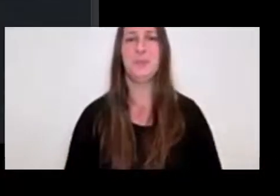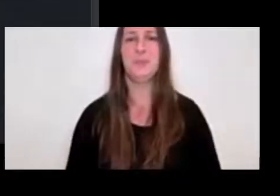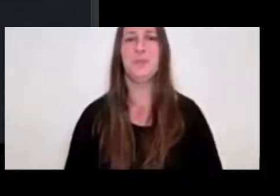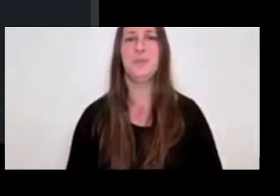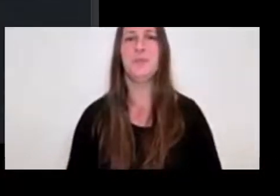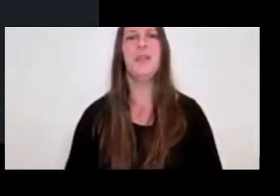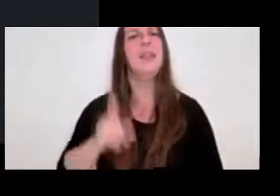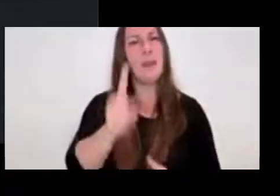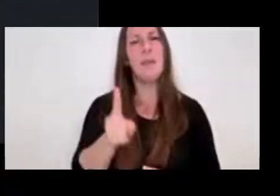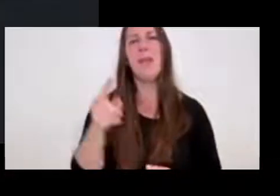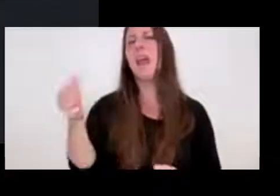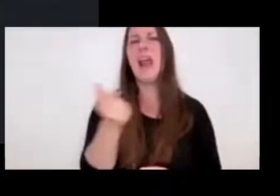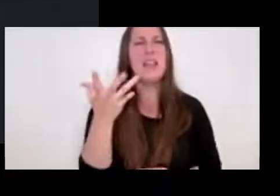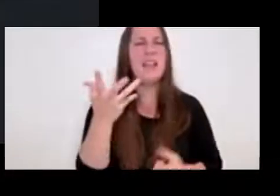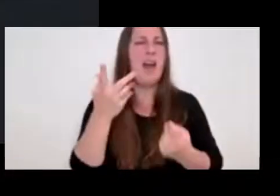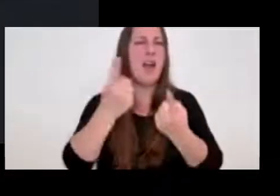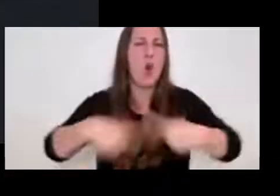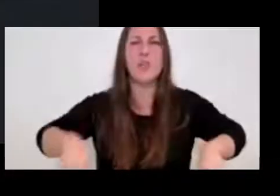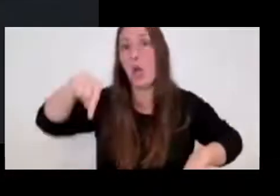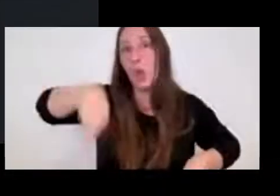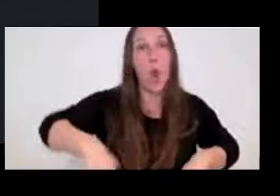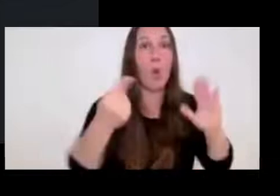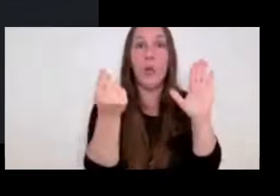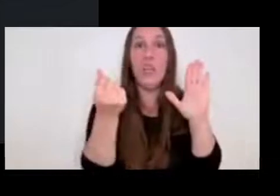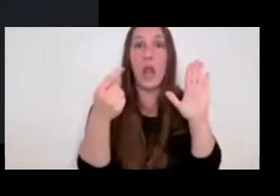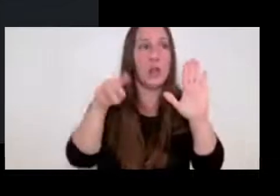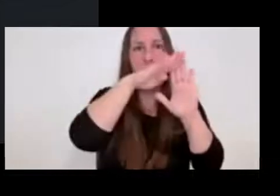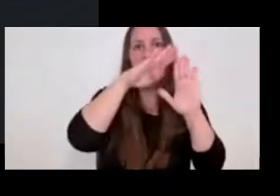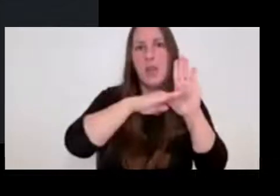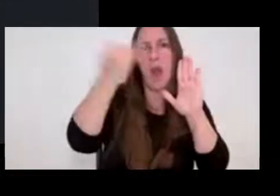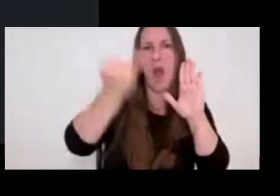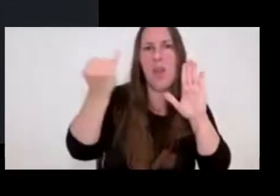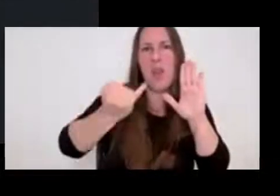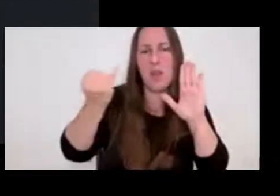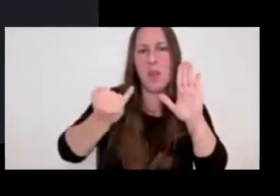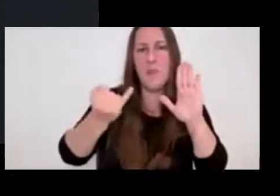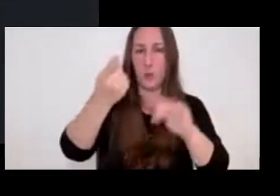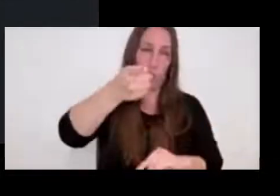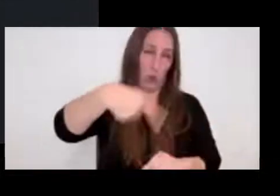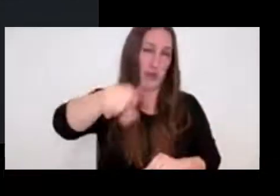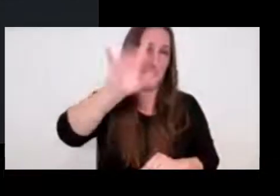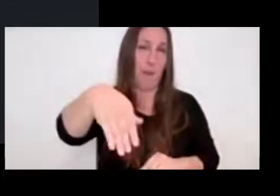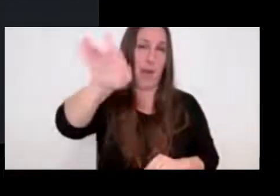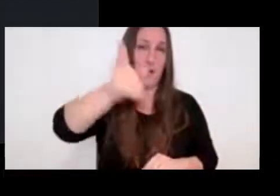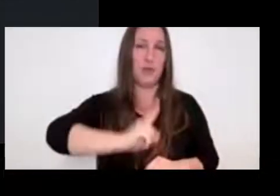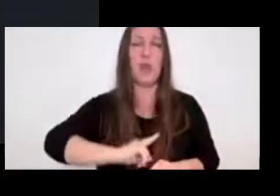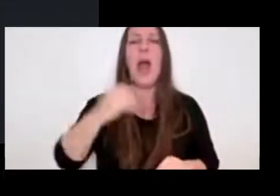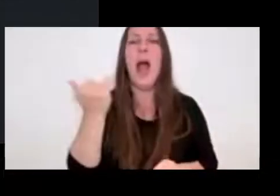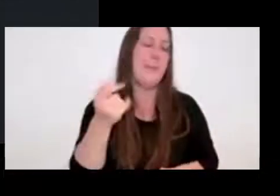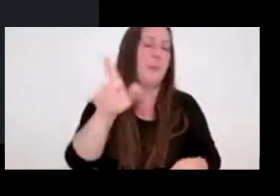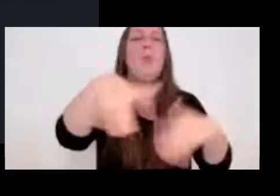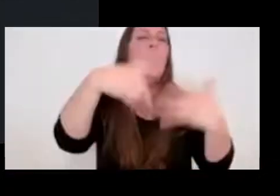cantidad de cosas que hay hoy rigiendo, incluso, ustedes saben mejor que yo que hay cuestiones que todo... Fíjense, por